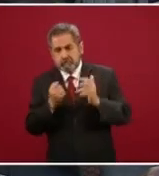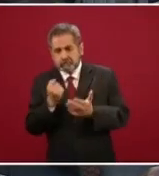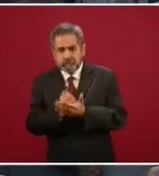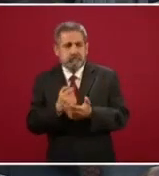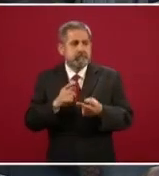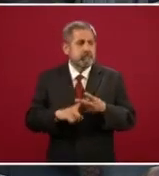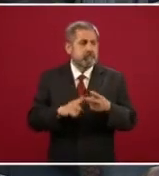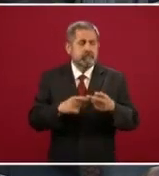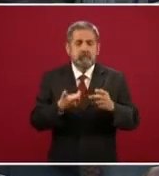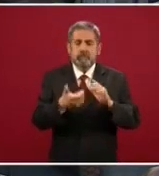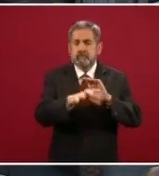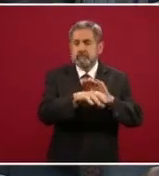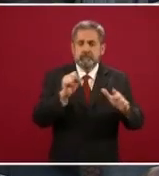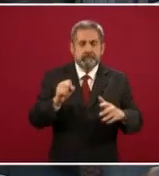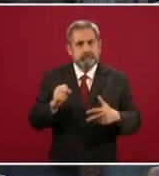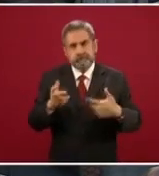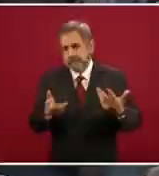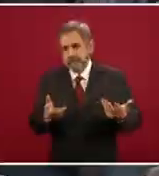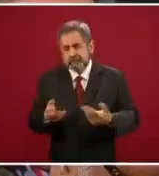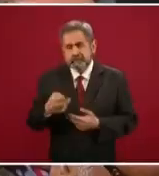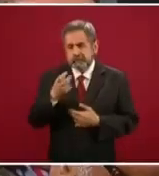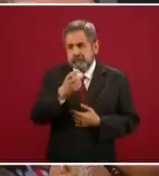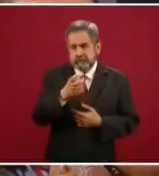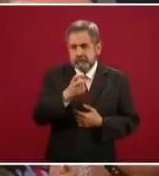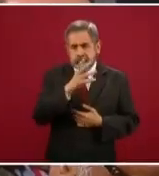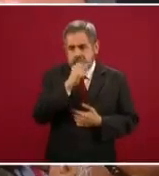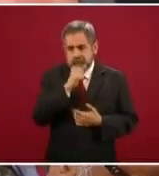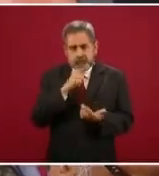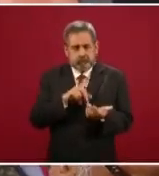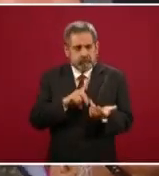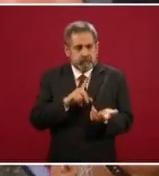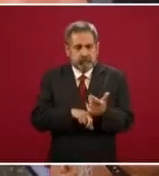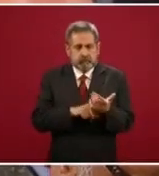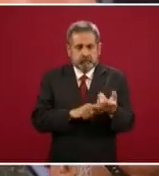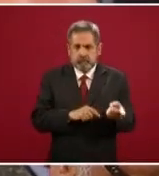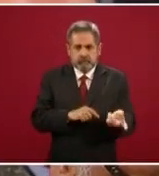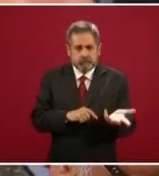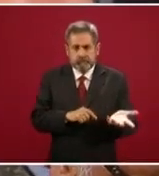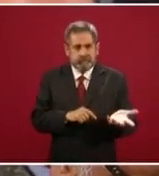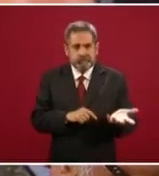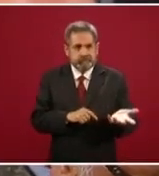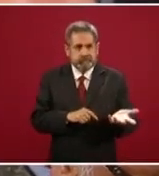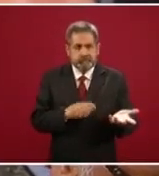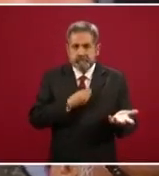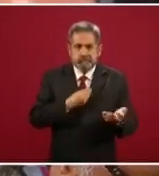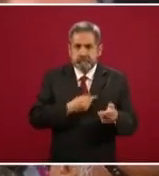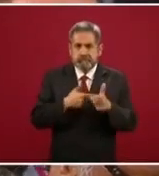los subsidios, pues obviamente que ninguna empresa puede